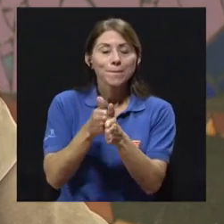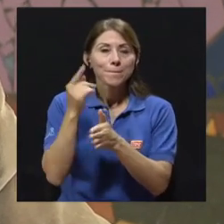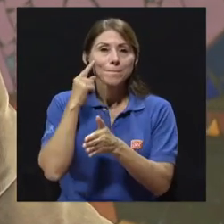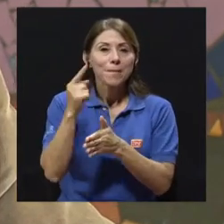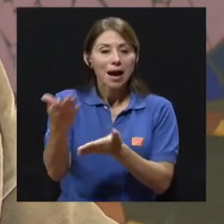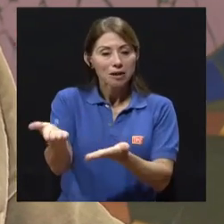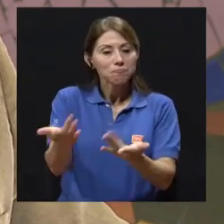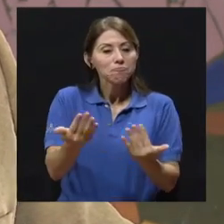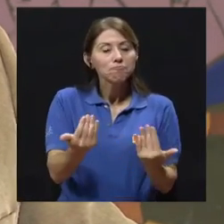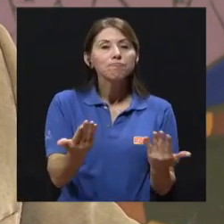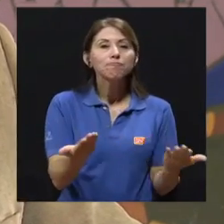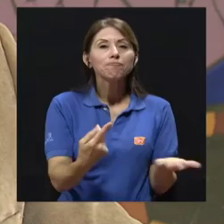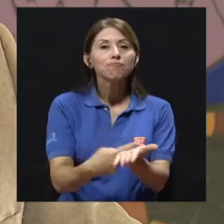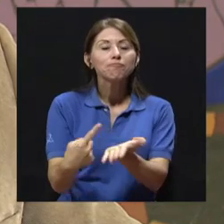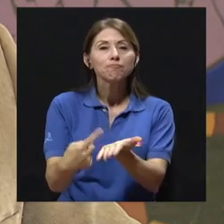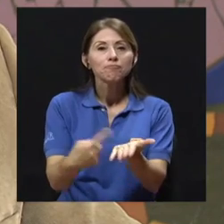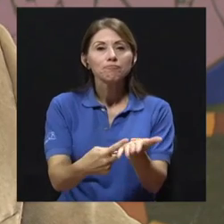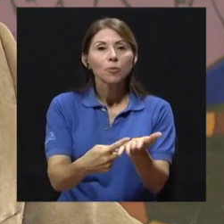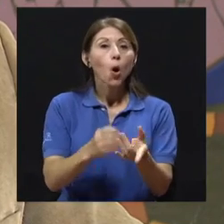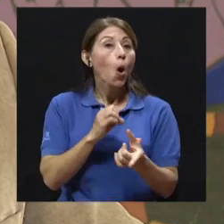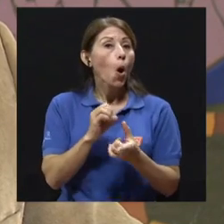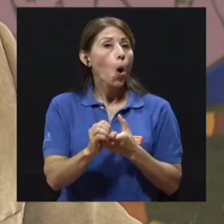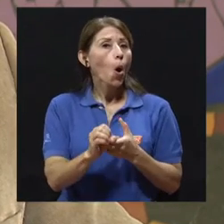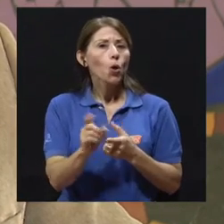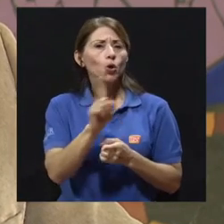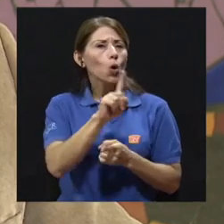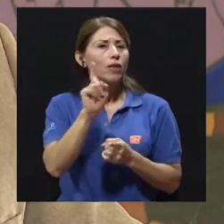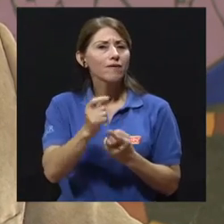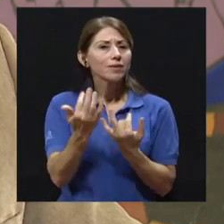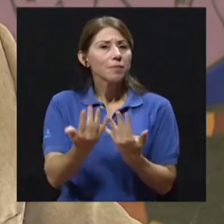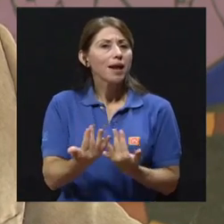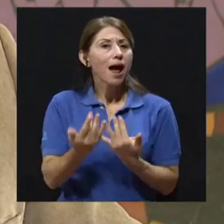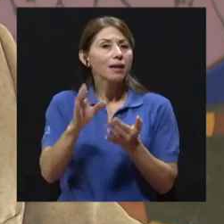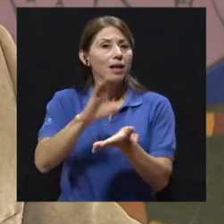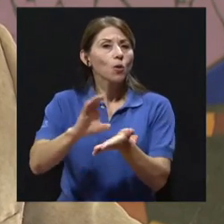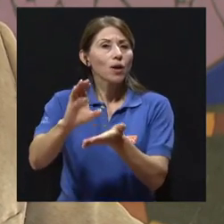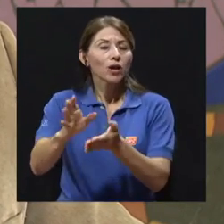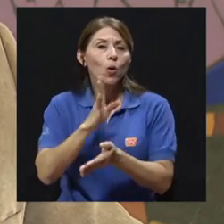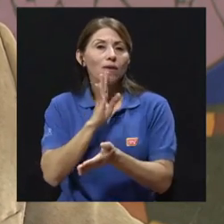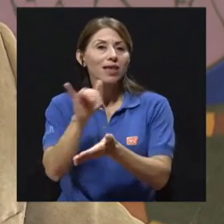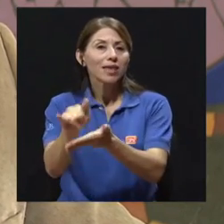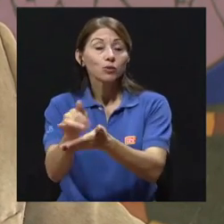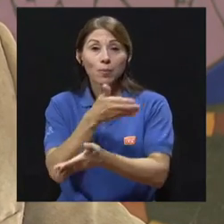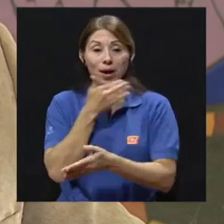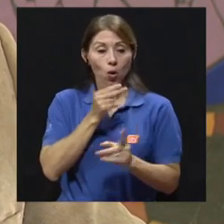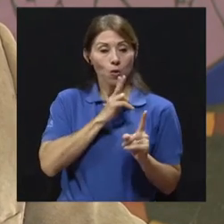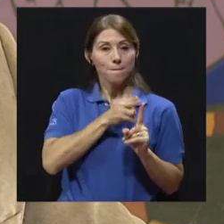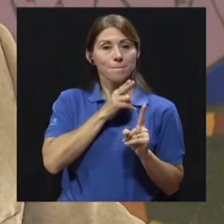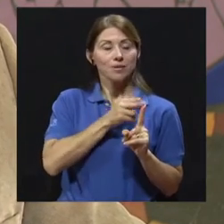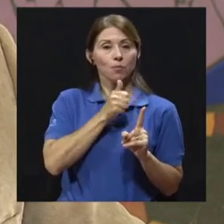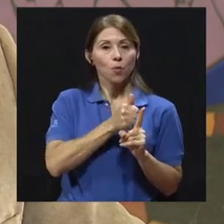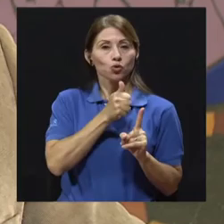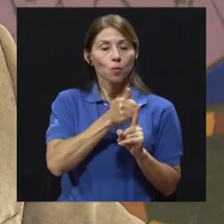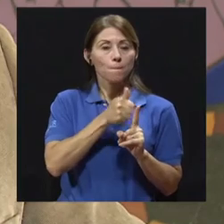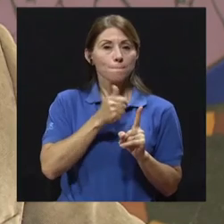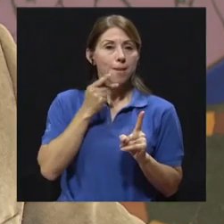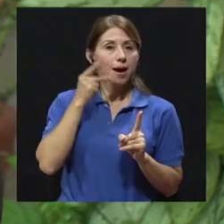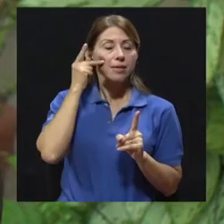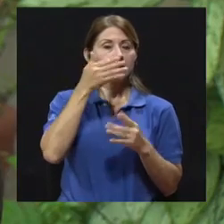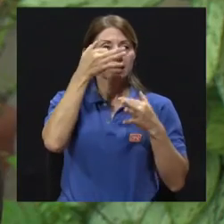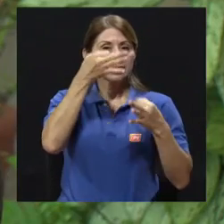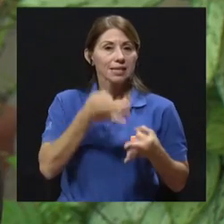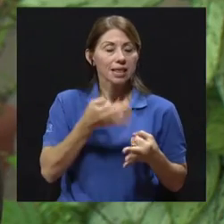los padres no deberían esperar, sino que más bien sean ellos quienes tomen la iniciativa y les conversen acerca de lo que representan las